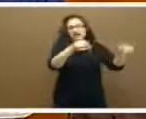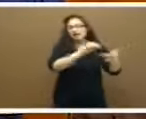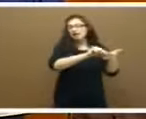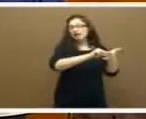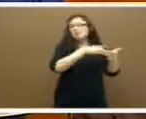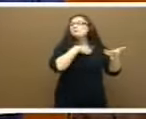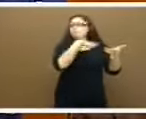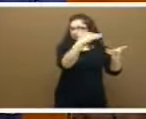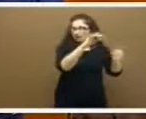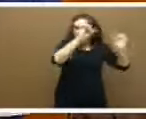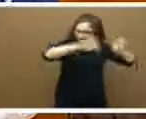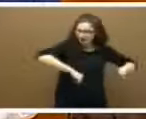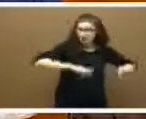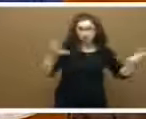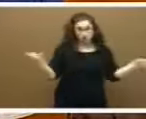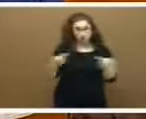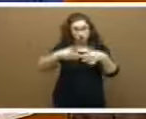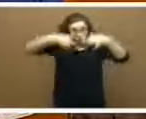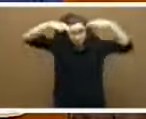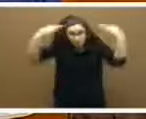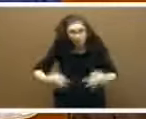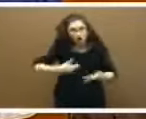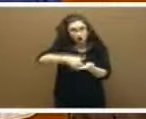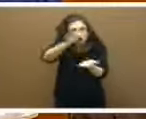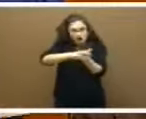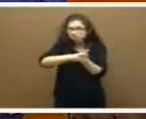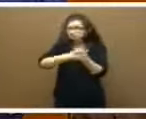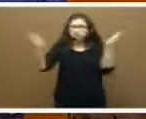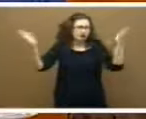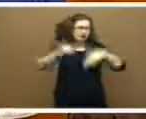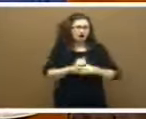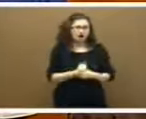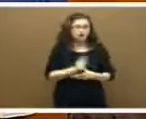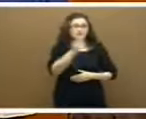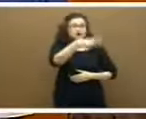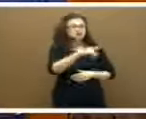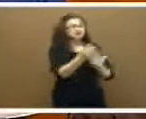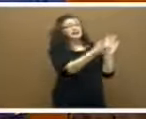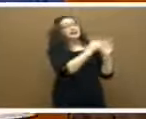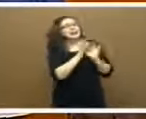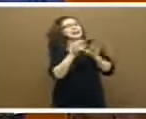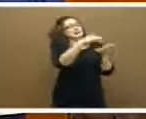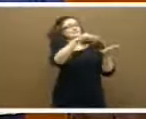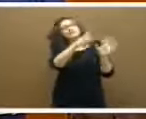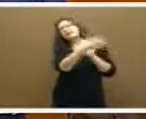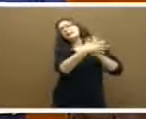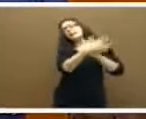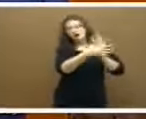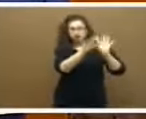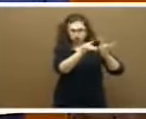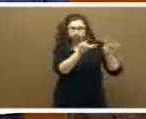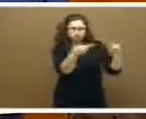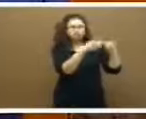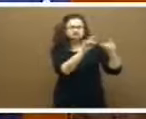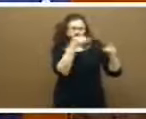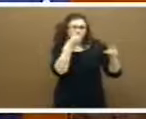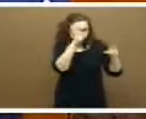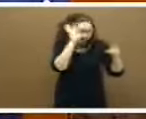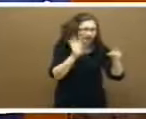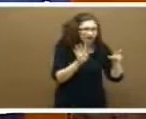acta, reuniones de café. Ustedes han estado pasteleando. Y yo lo que le pido es al señor